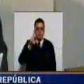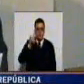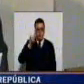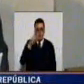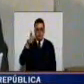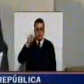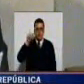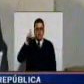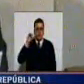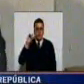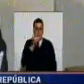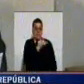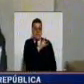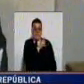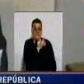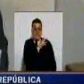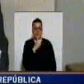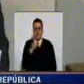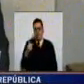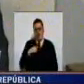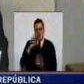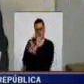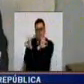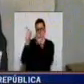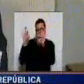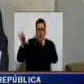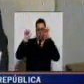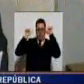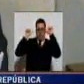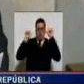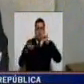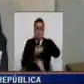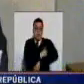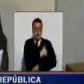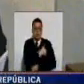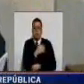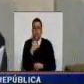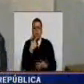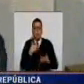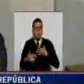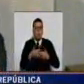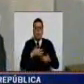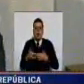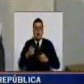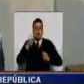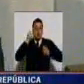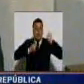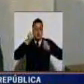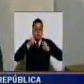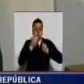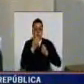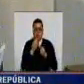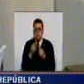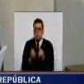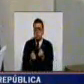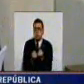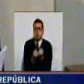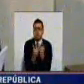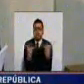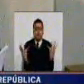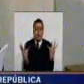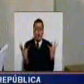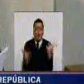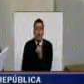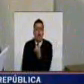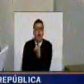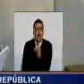chilenos habían dicho que no iban a participar y ya el ministro había dicho que no importaba, que las subastas de uno eran muy chéveres también, que no se preocuparan por eso.